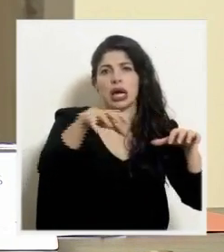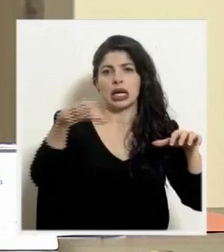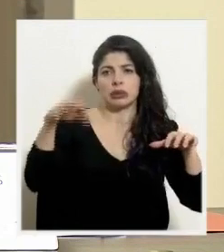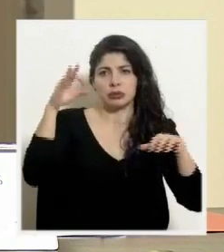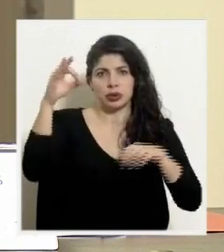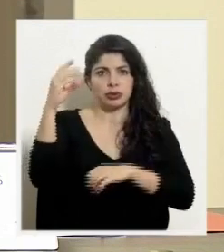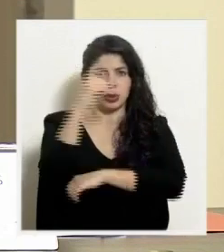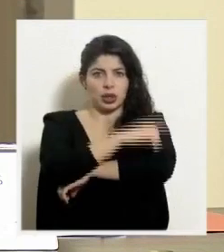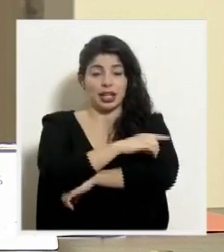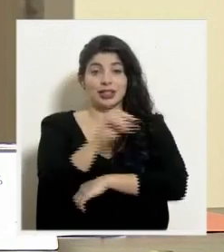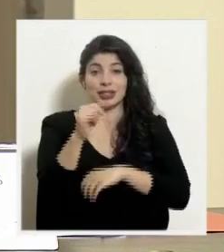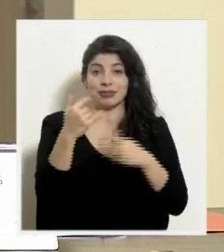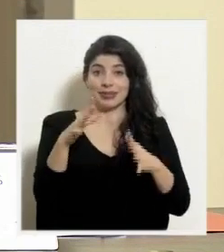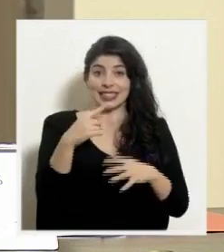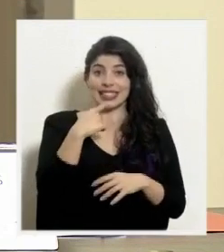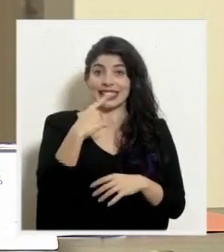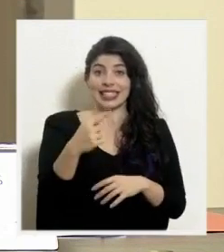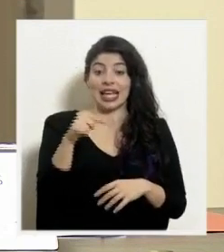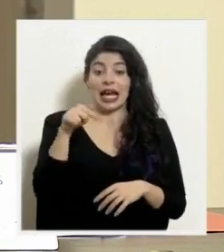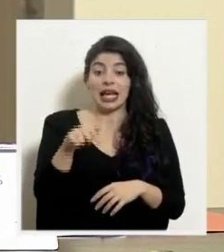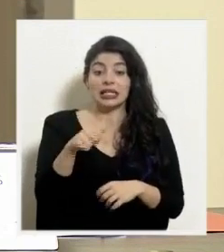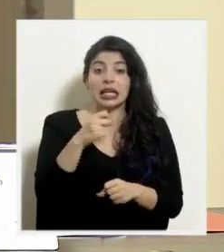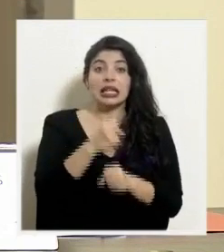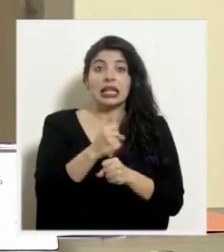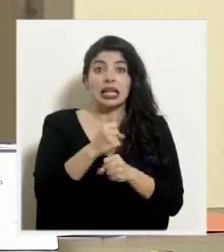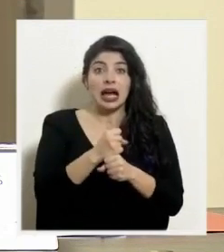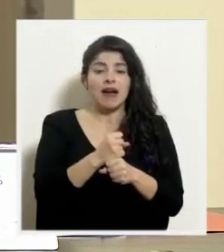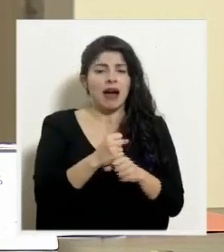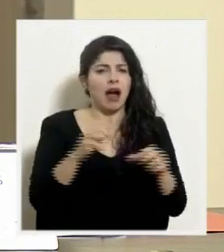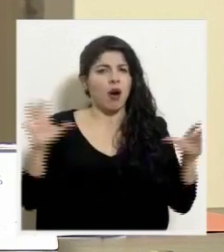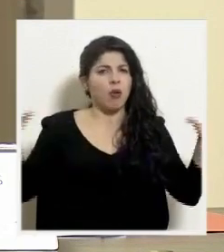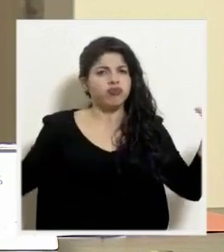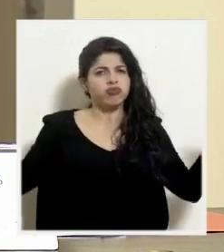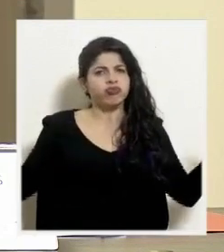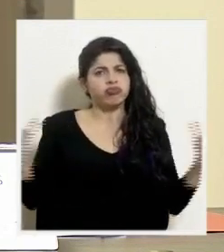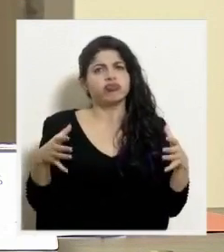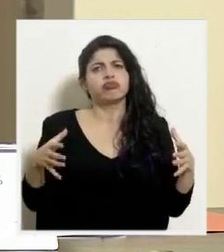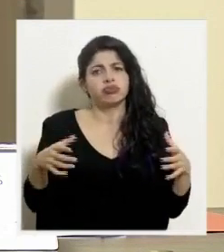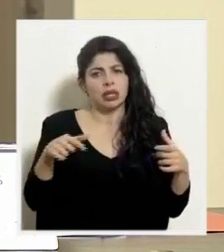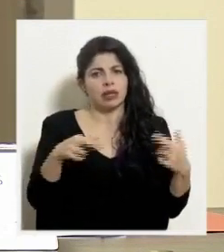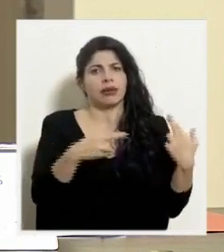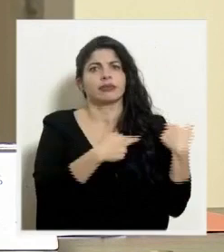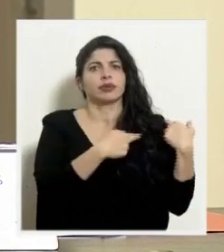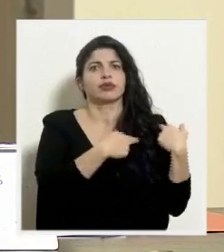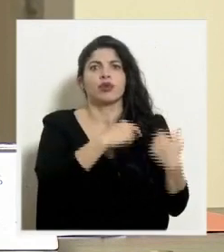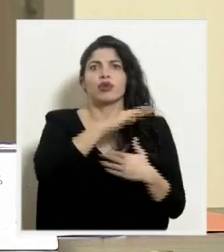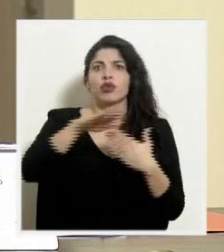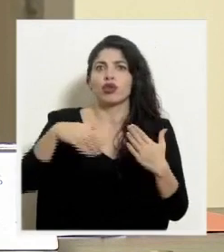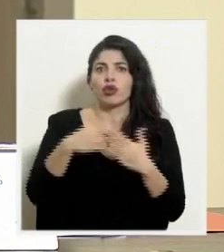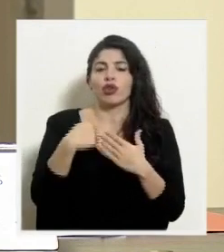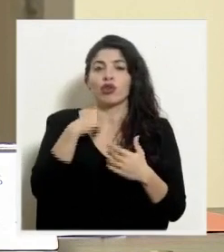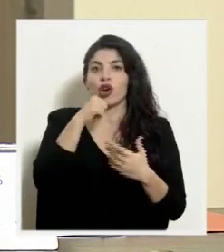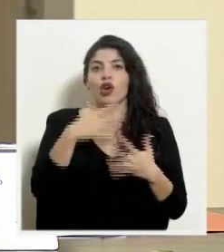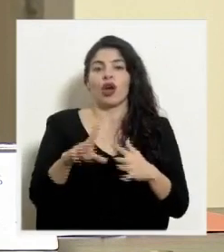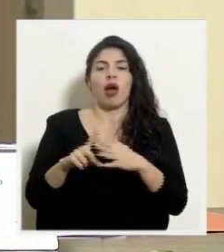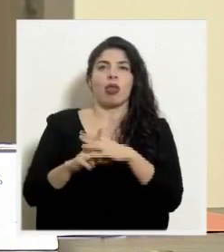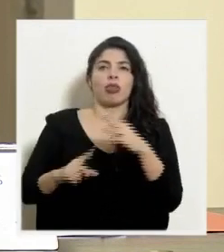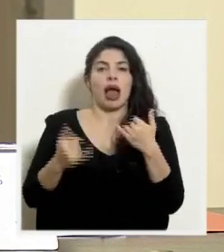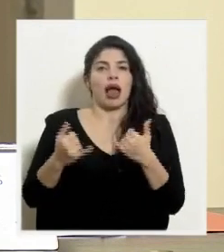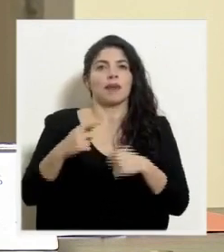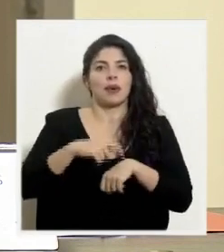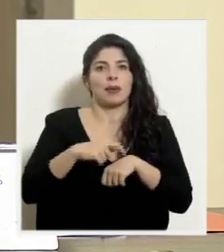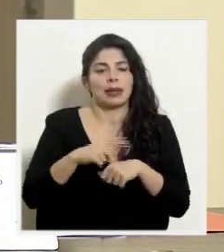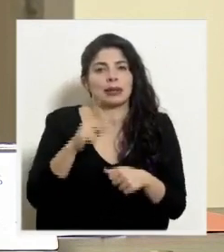días. Entonces, como he mencionado, este es un trabajo integral, es una responsabilidad de todos y no quería dejar pasar el momento